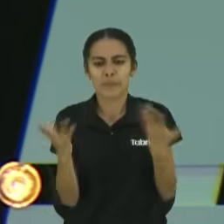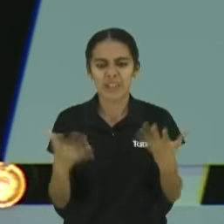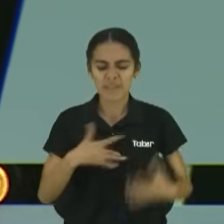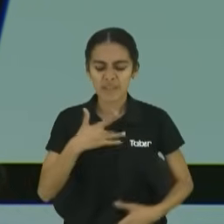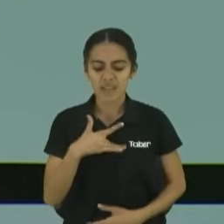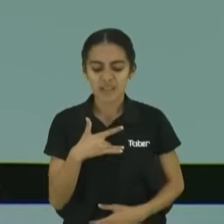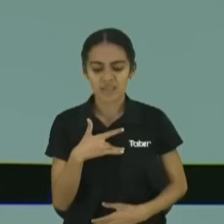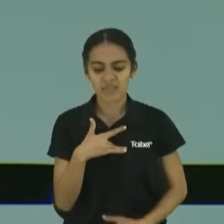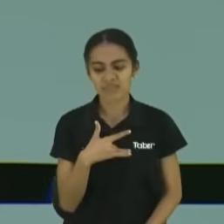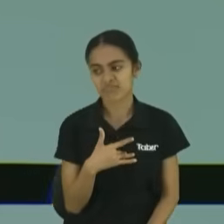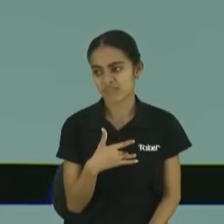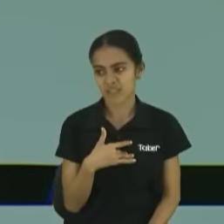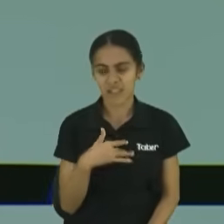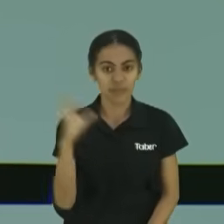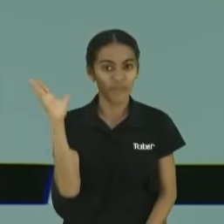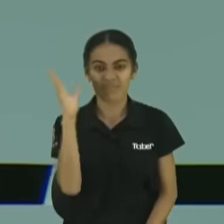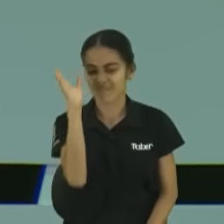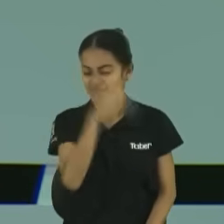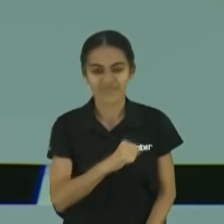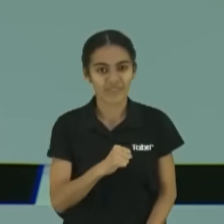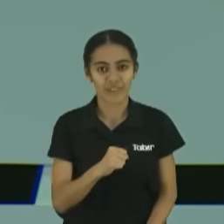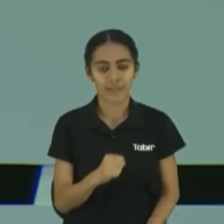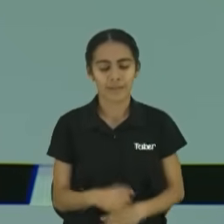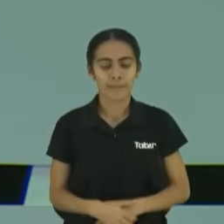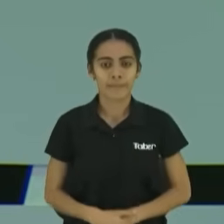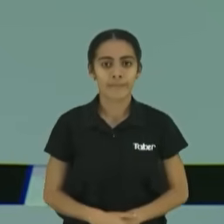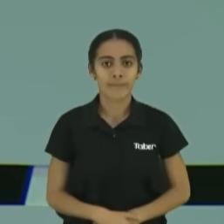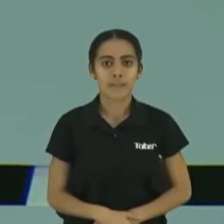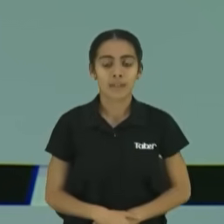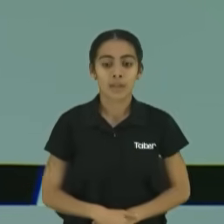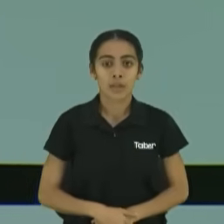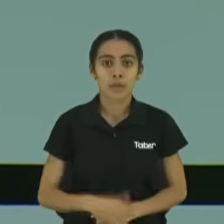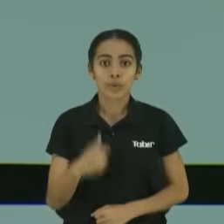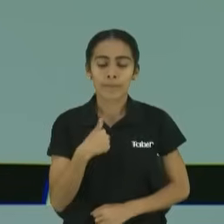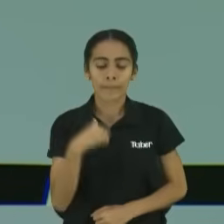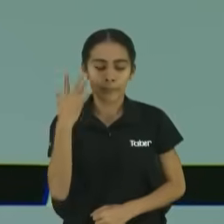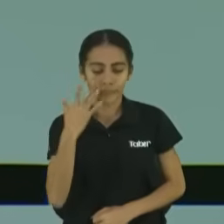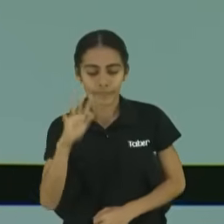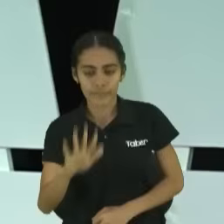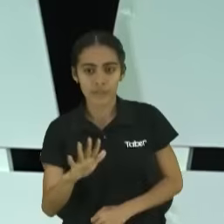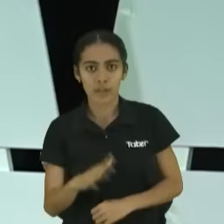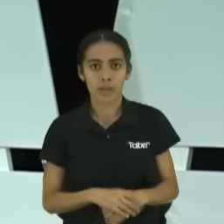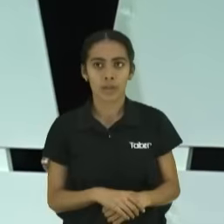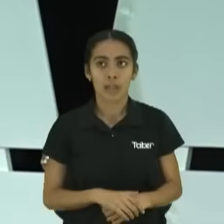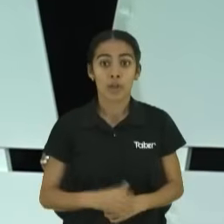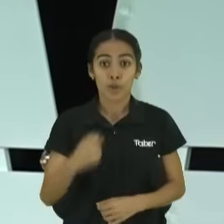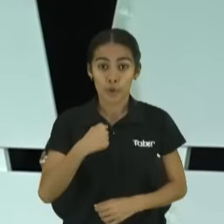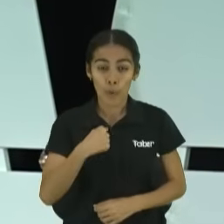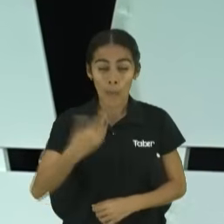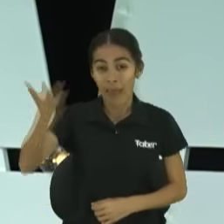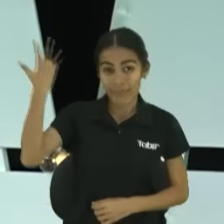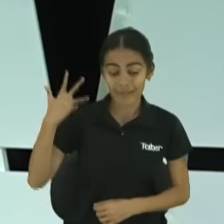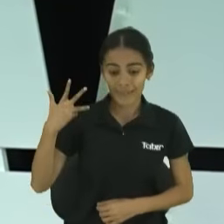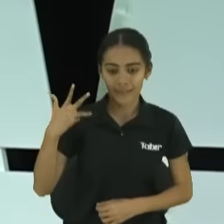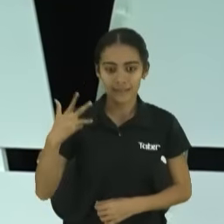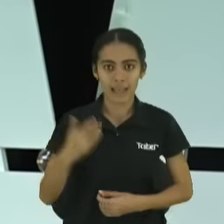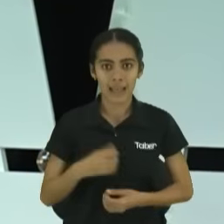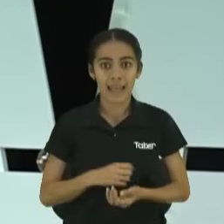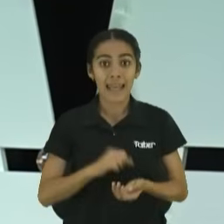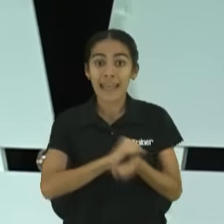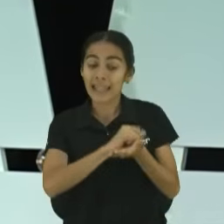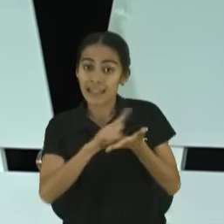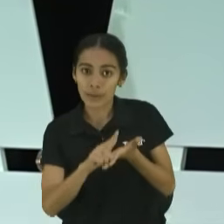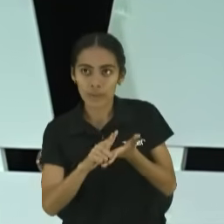fracasado. Le doy un ejemplo muy básico y muy personal. Yo les he contado que en la época de la escuela yo no era una persona